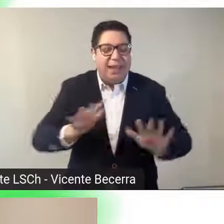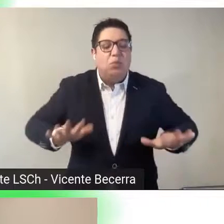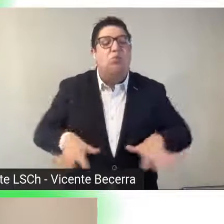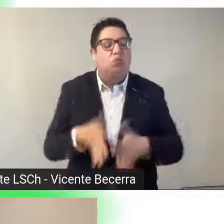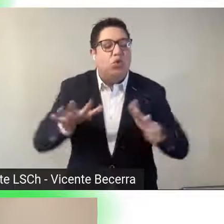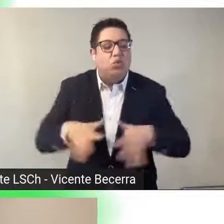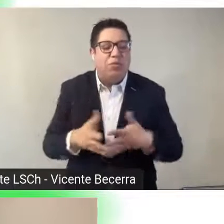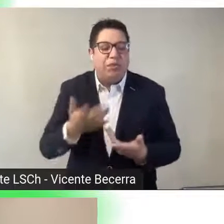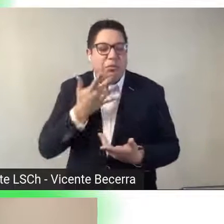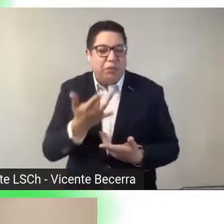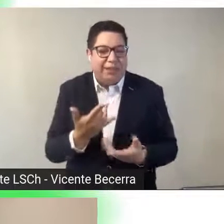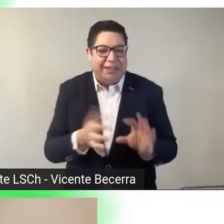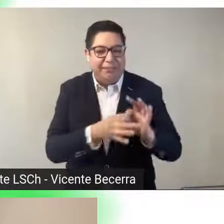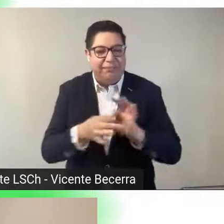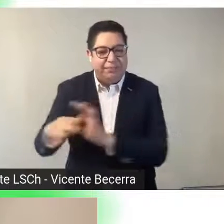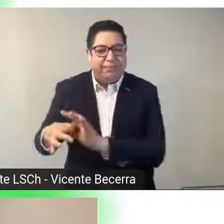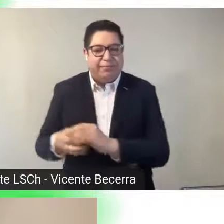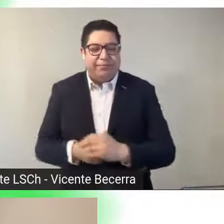día a día?